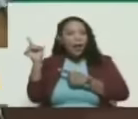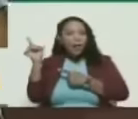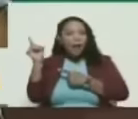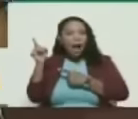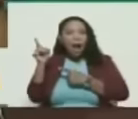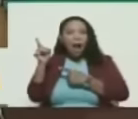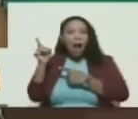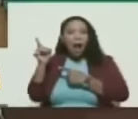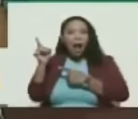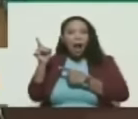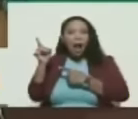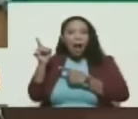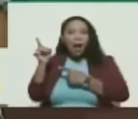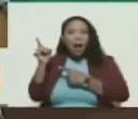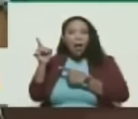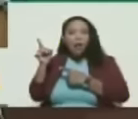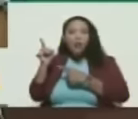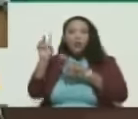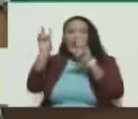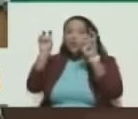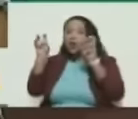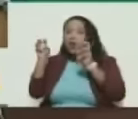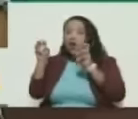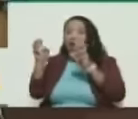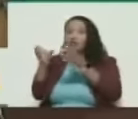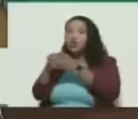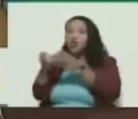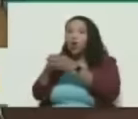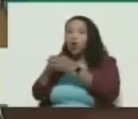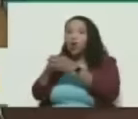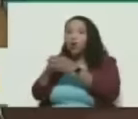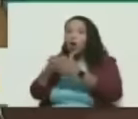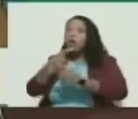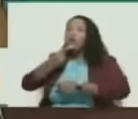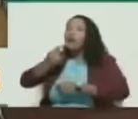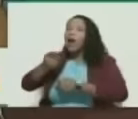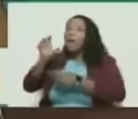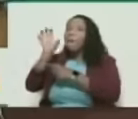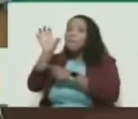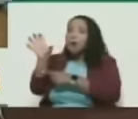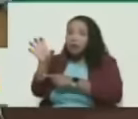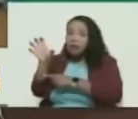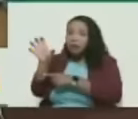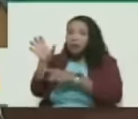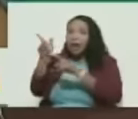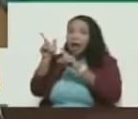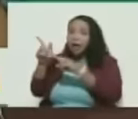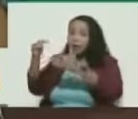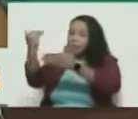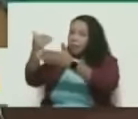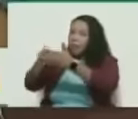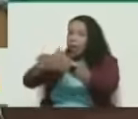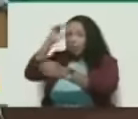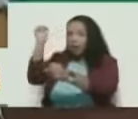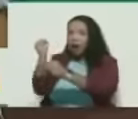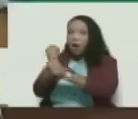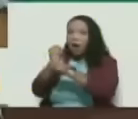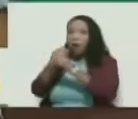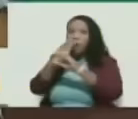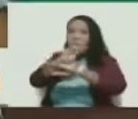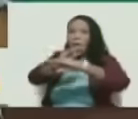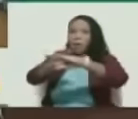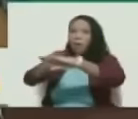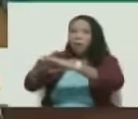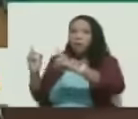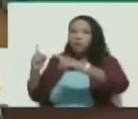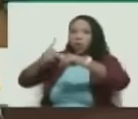juventud venezolana, de las nuevas generaciones, exprese al país parte de esa agenda de trabajo para convocar, para